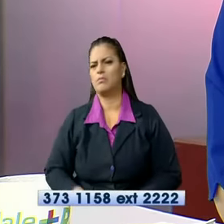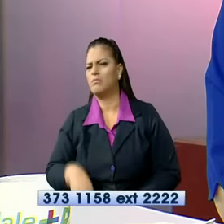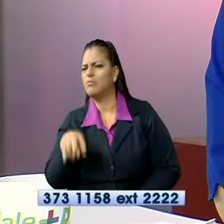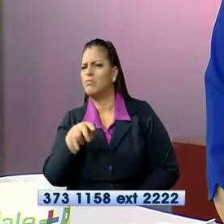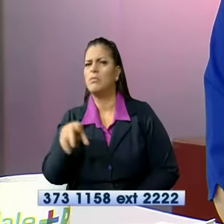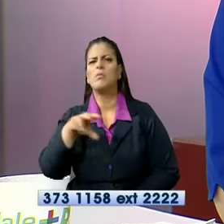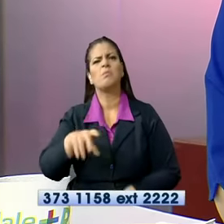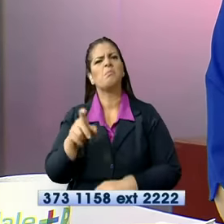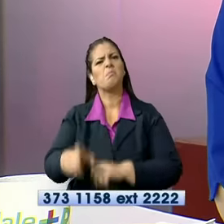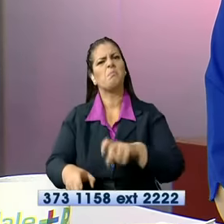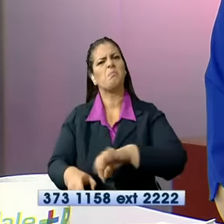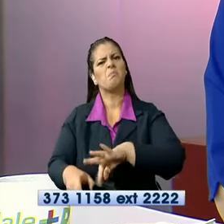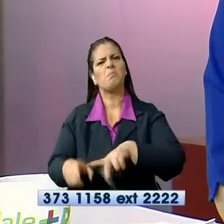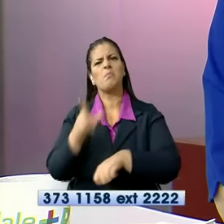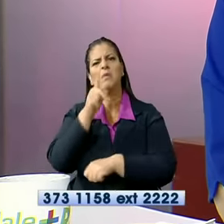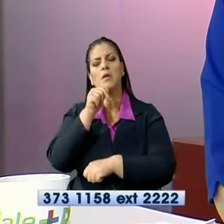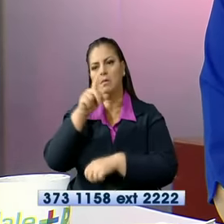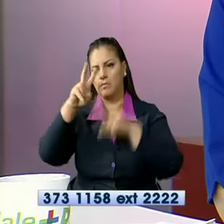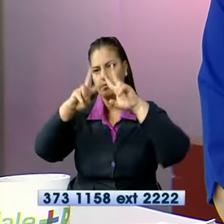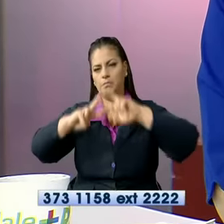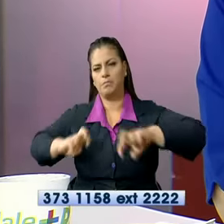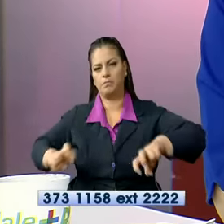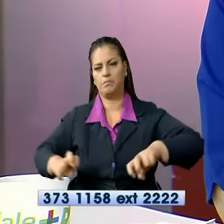e implicados en este asalto.